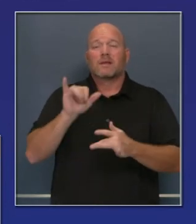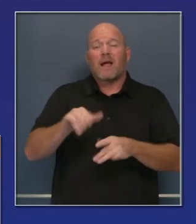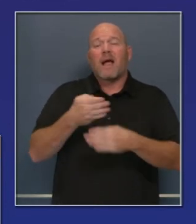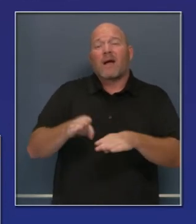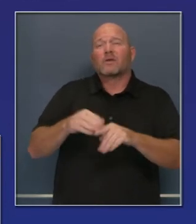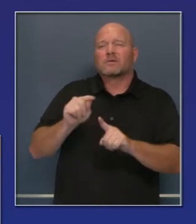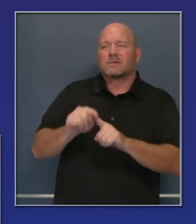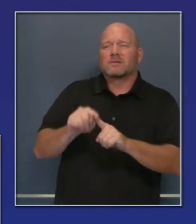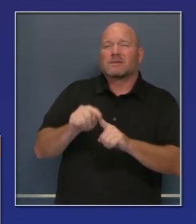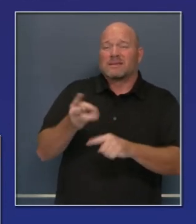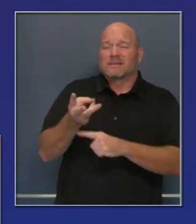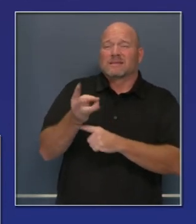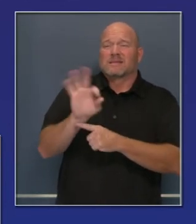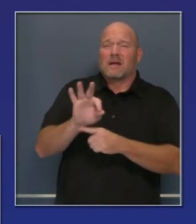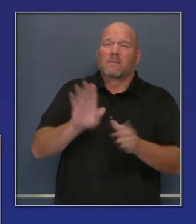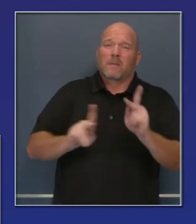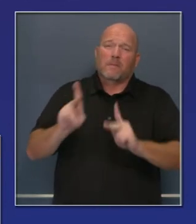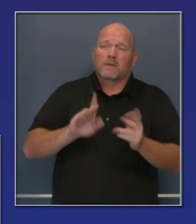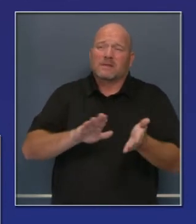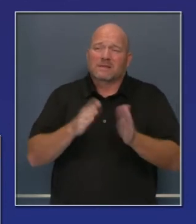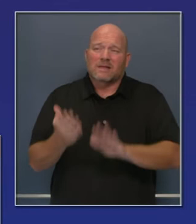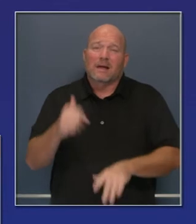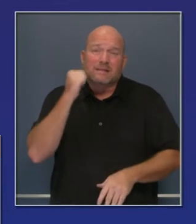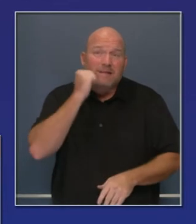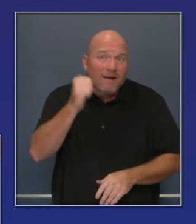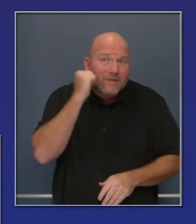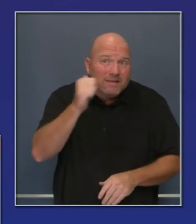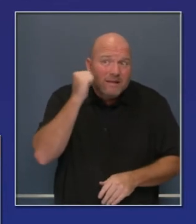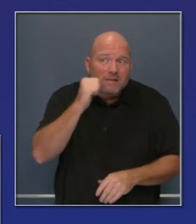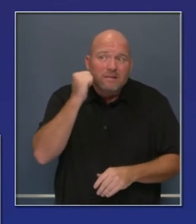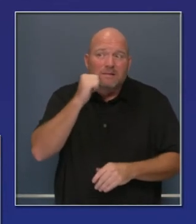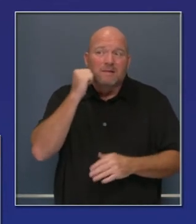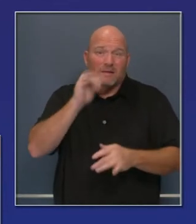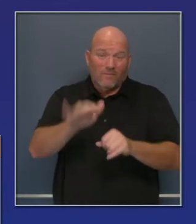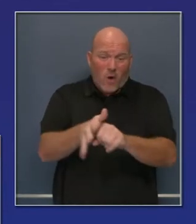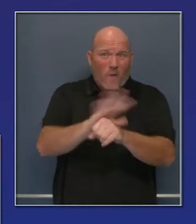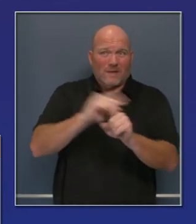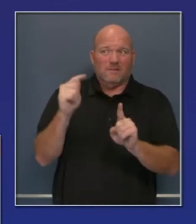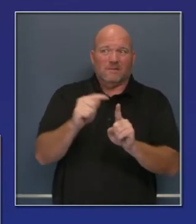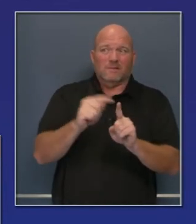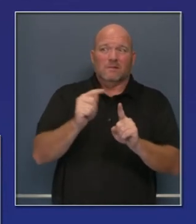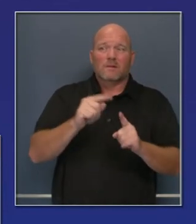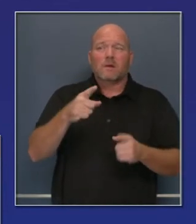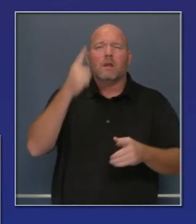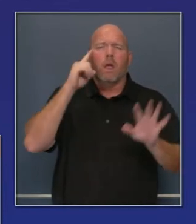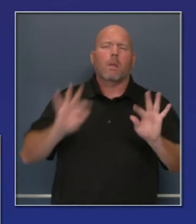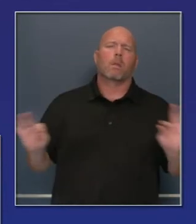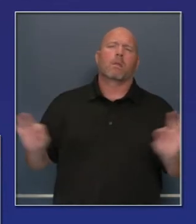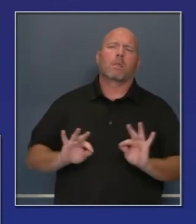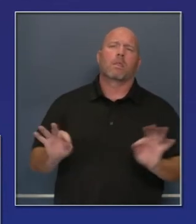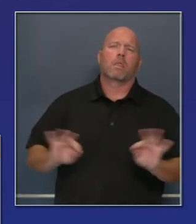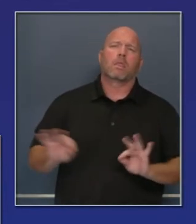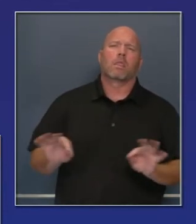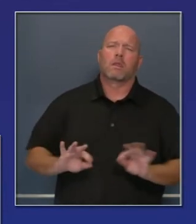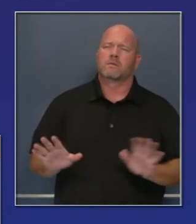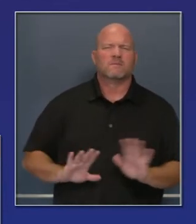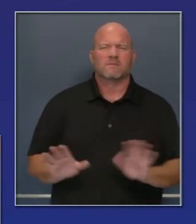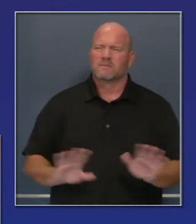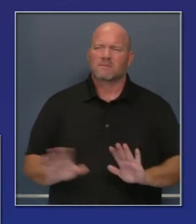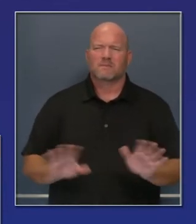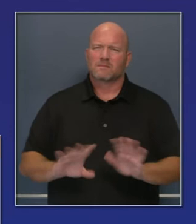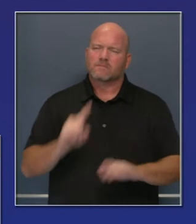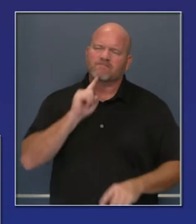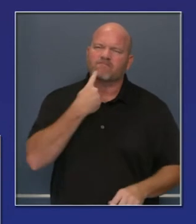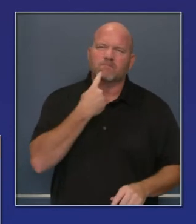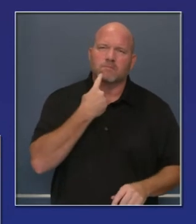ese promedio de 69 muertes por día todavía por COVID-19. No se deje engañar que esta